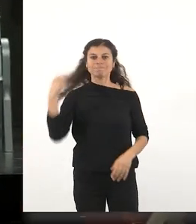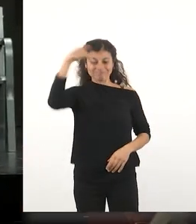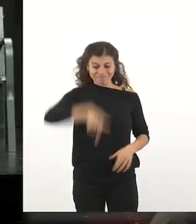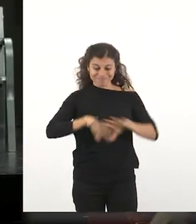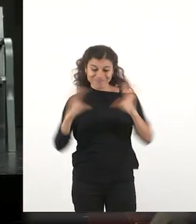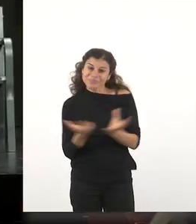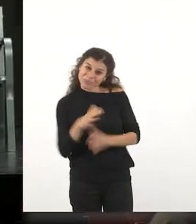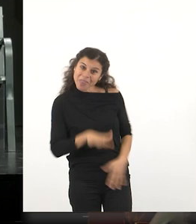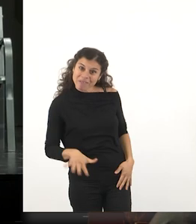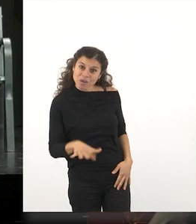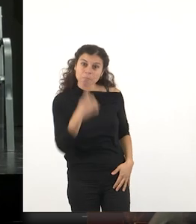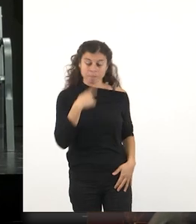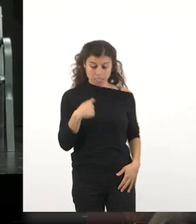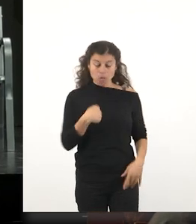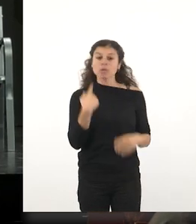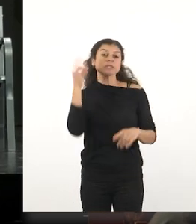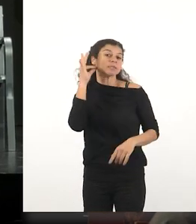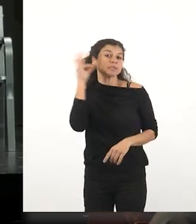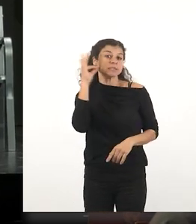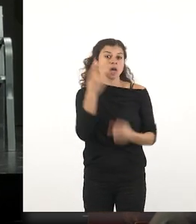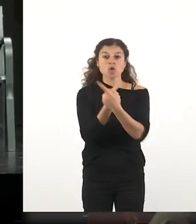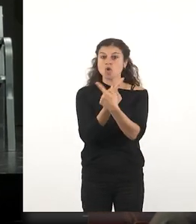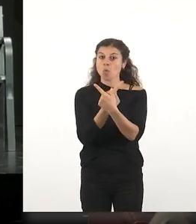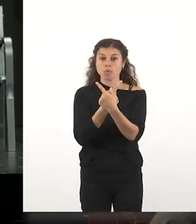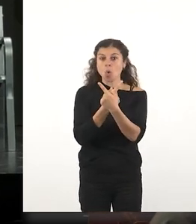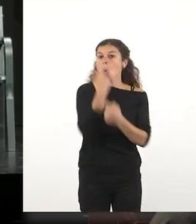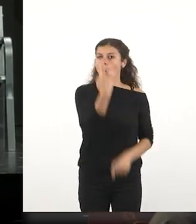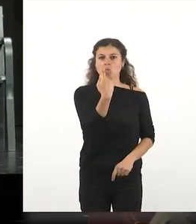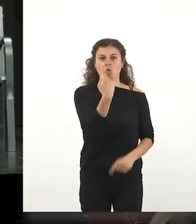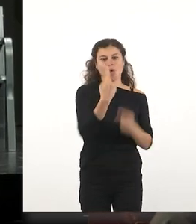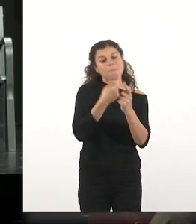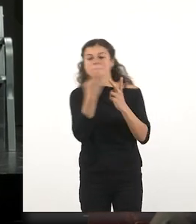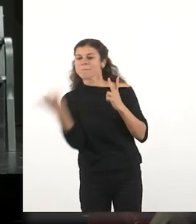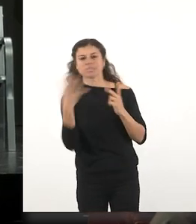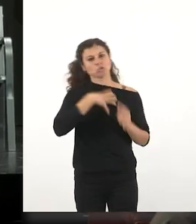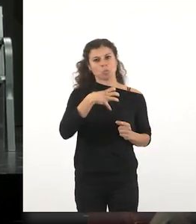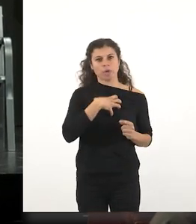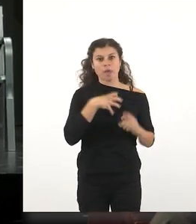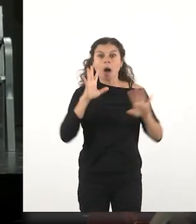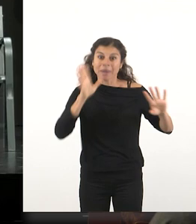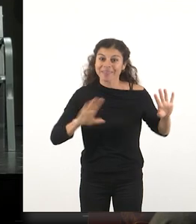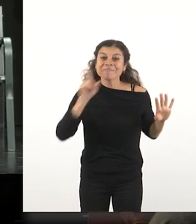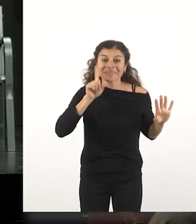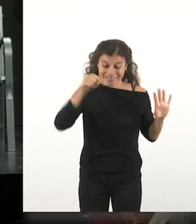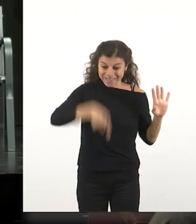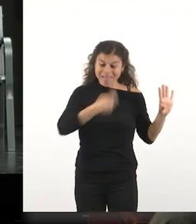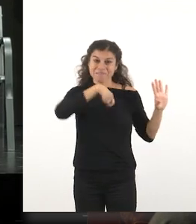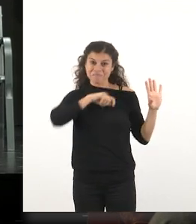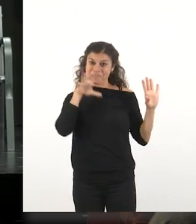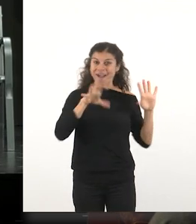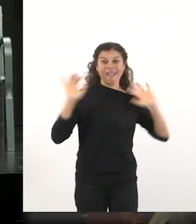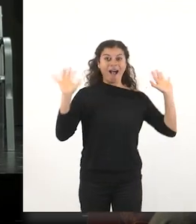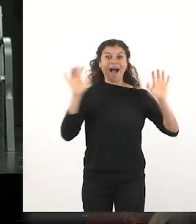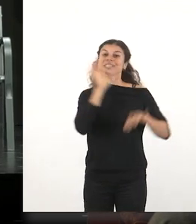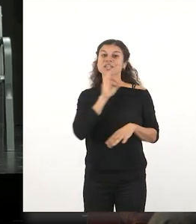tías no podemos tener más de un novio. A que parece mentira que diga yo esto en el 2021 en la península histérica, país de libertades. Onda, aquí